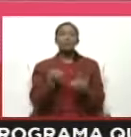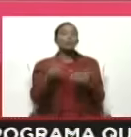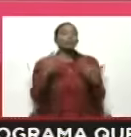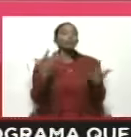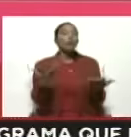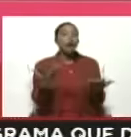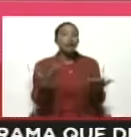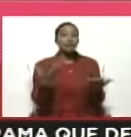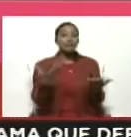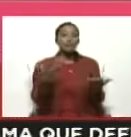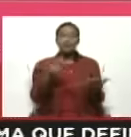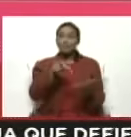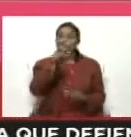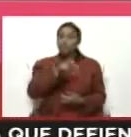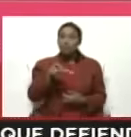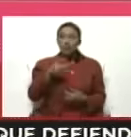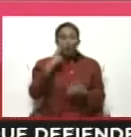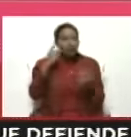con la masacre